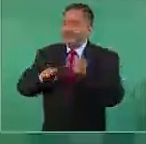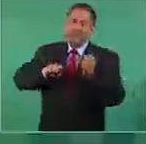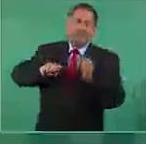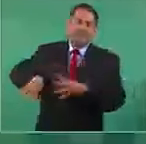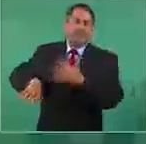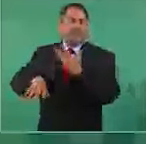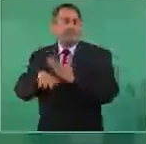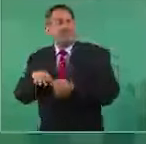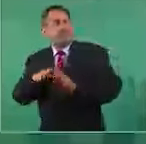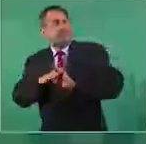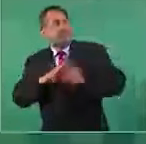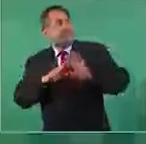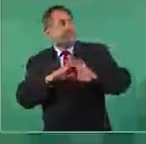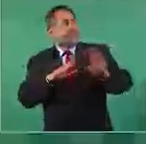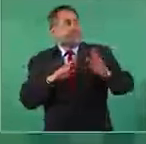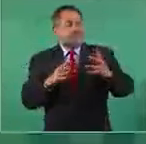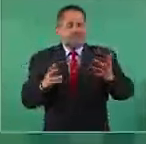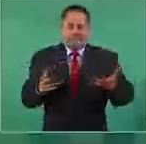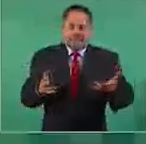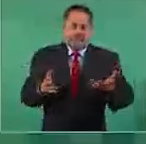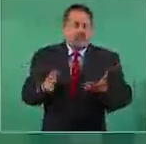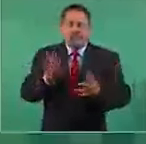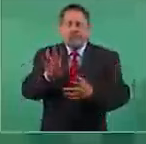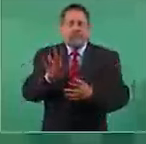¿Y cuáles son esas opciones